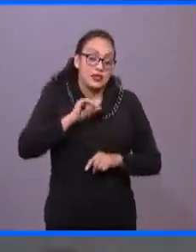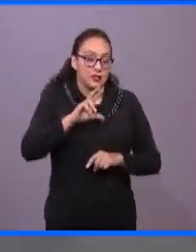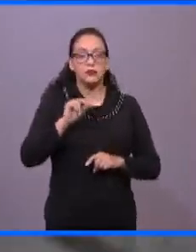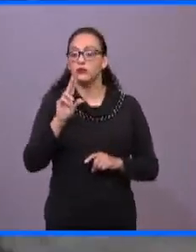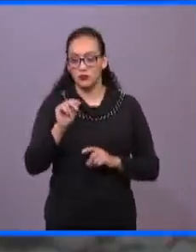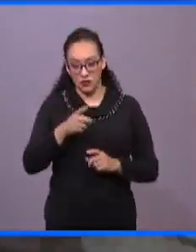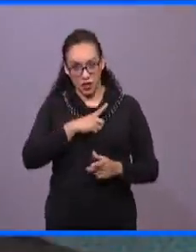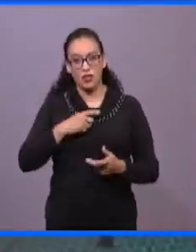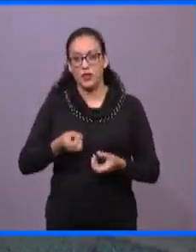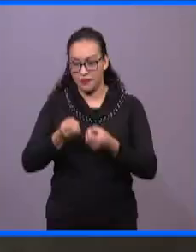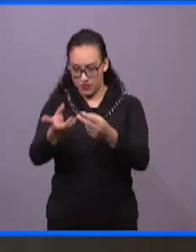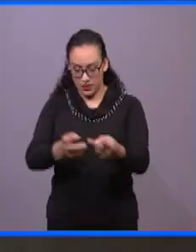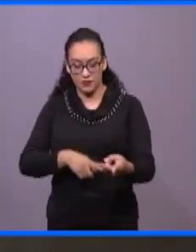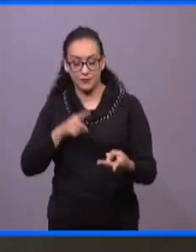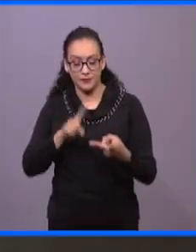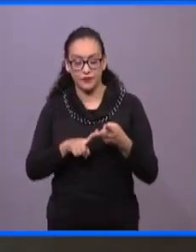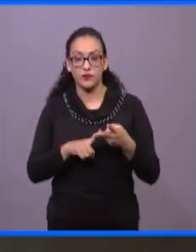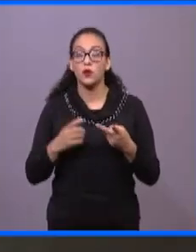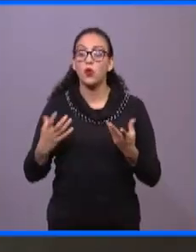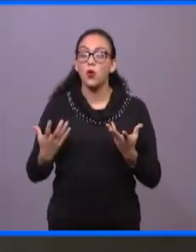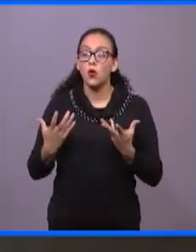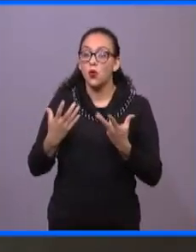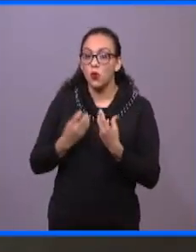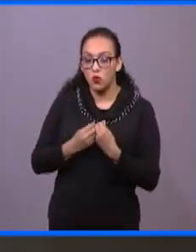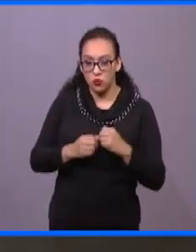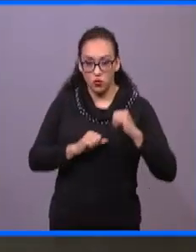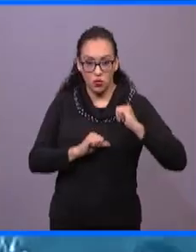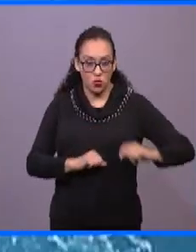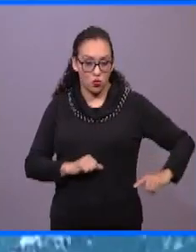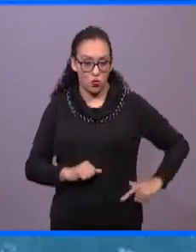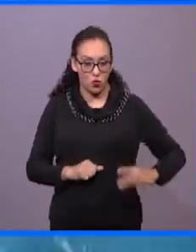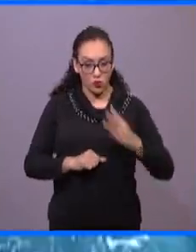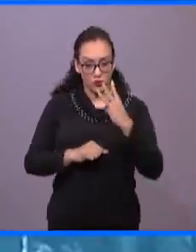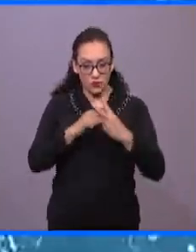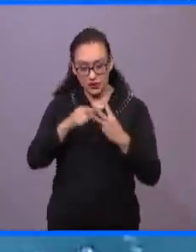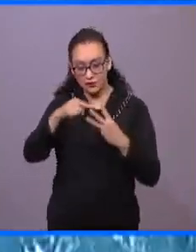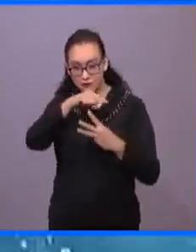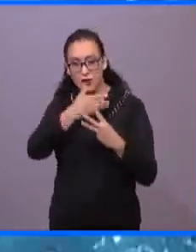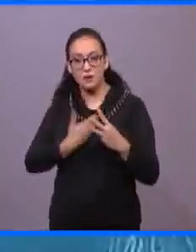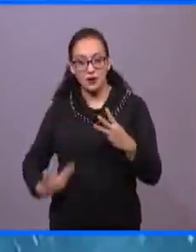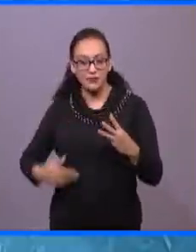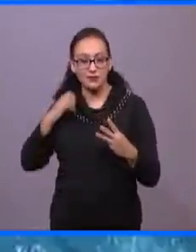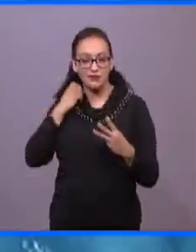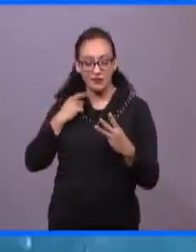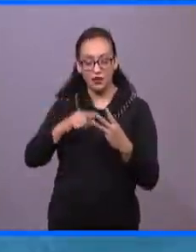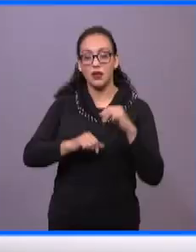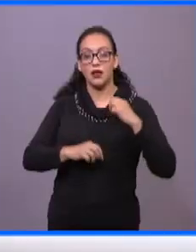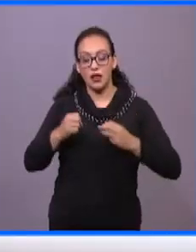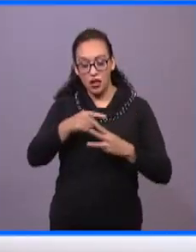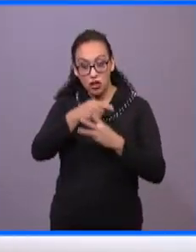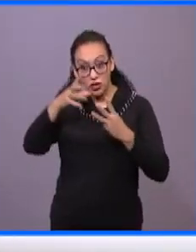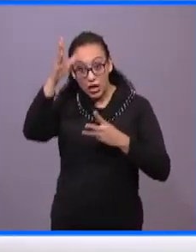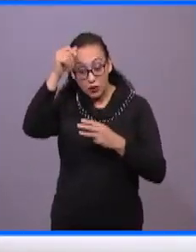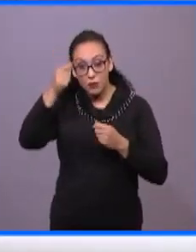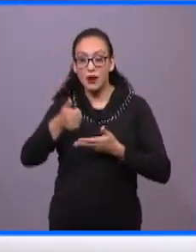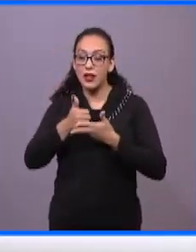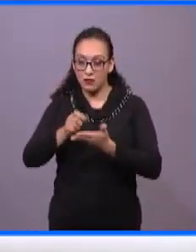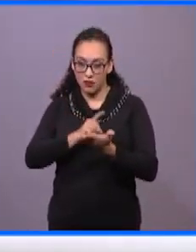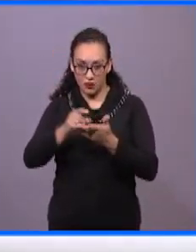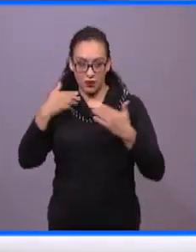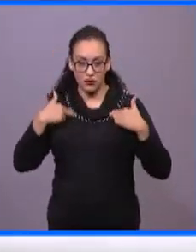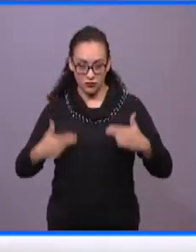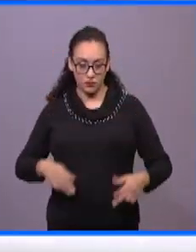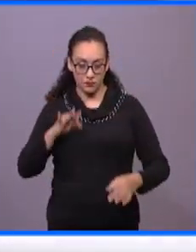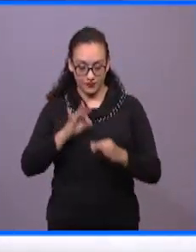y accesibilidad; coordinarse con los 3 ámbitos de gobierno para respetar, proteger y garantizar los derechos humanos;